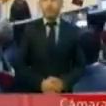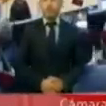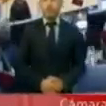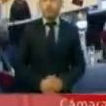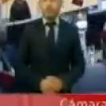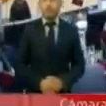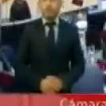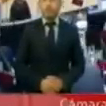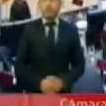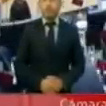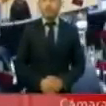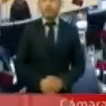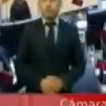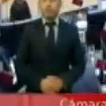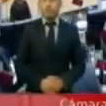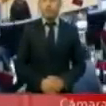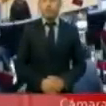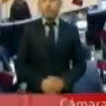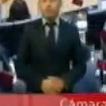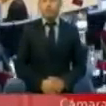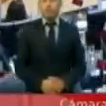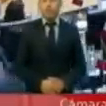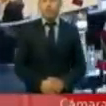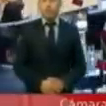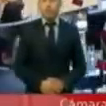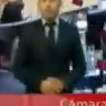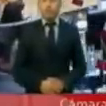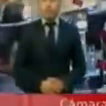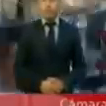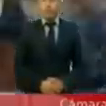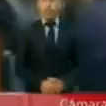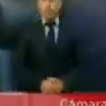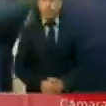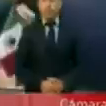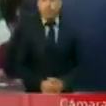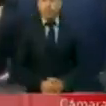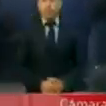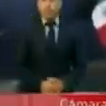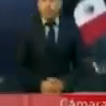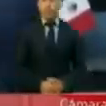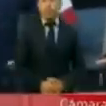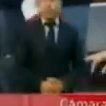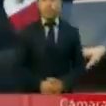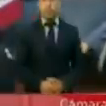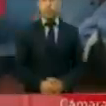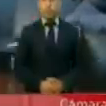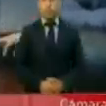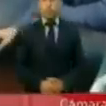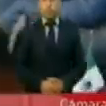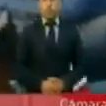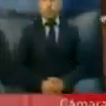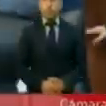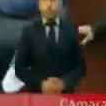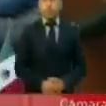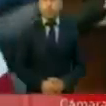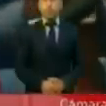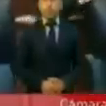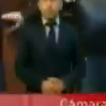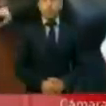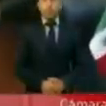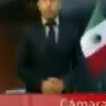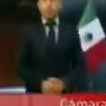del señor que vive en el Palacio Nacional. Ahora, entrando en materia, acertaste en el blanco,